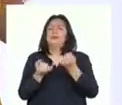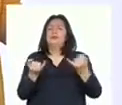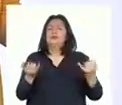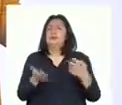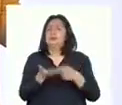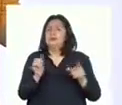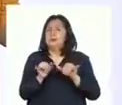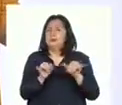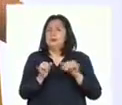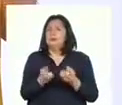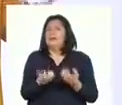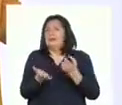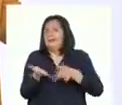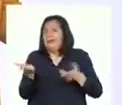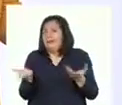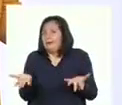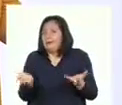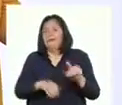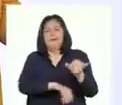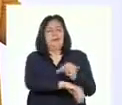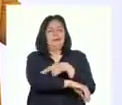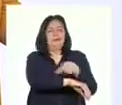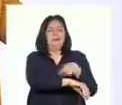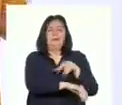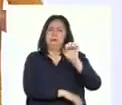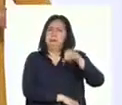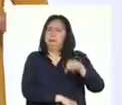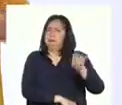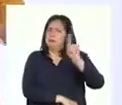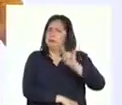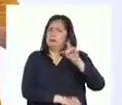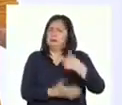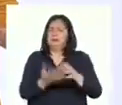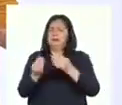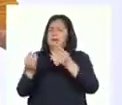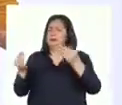este caso una regla. Podemos usar una regla para medir